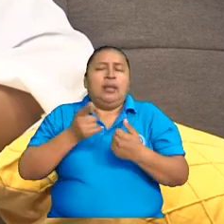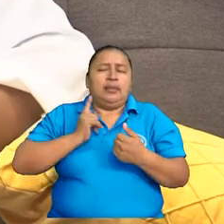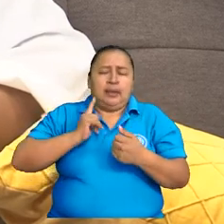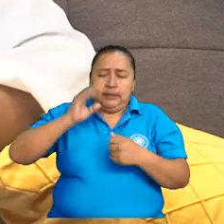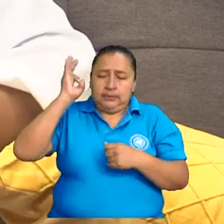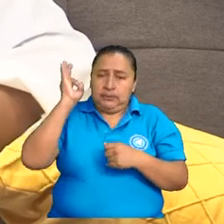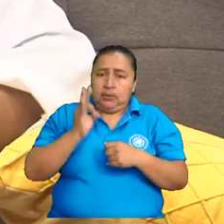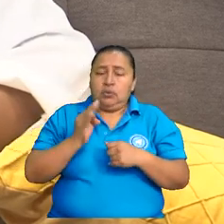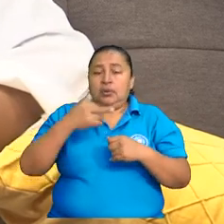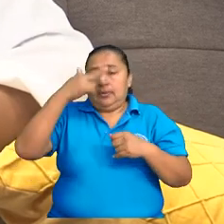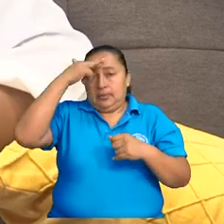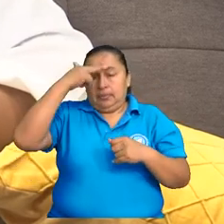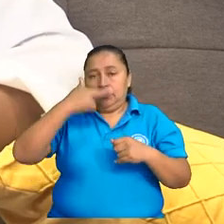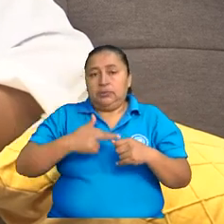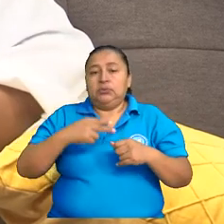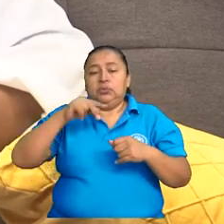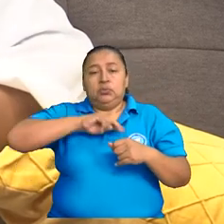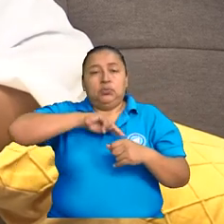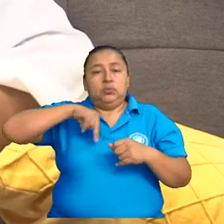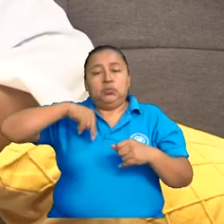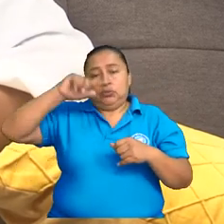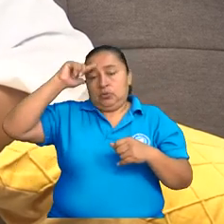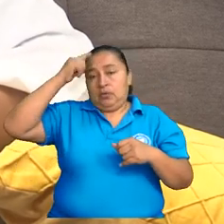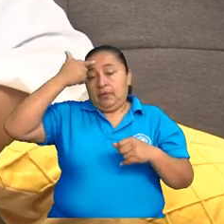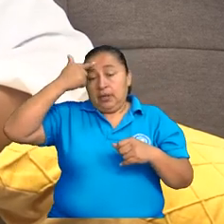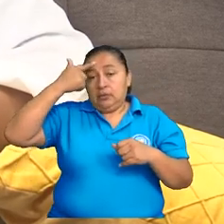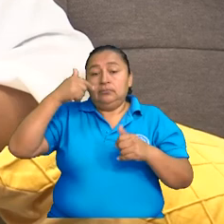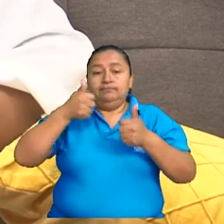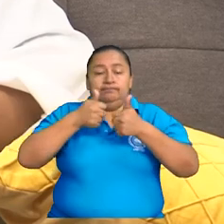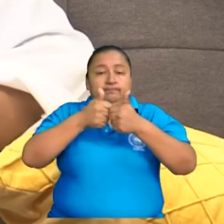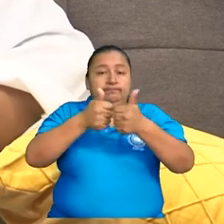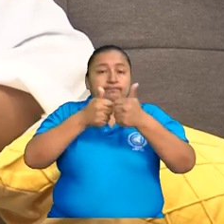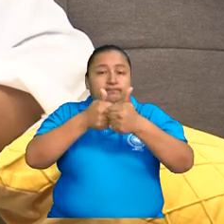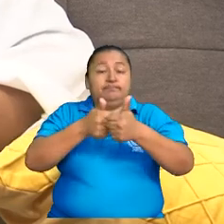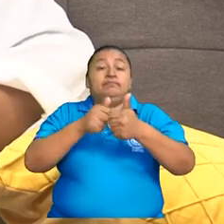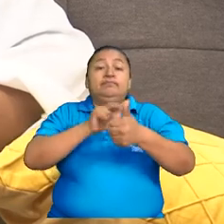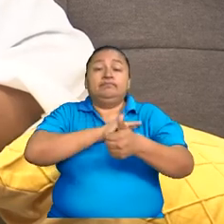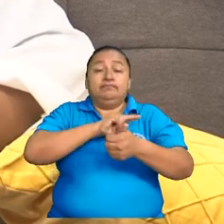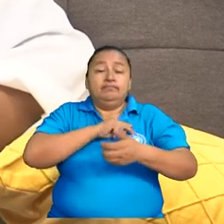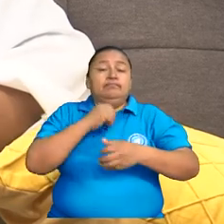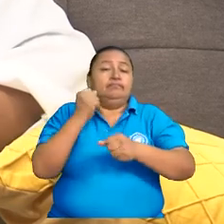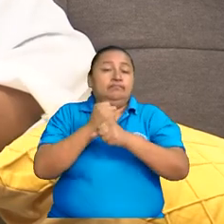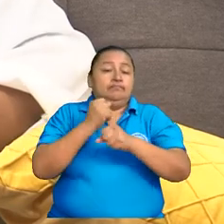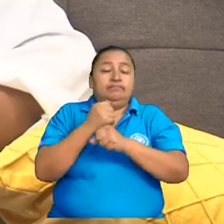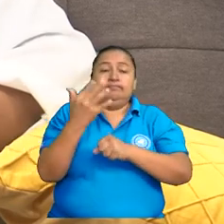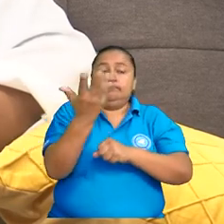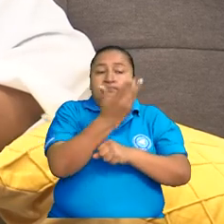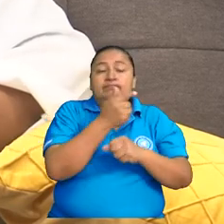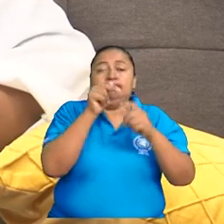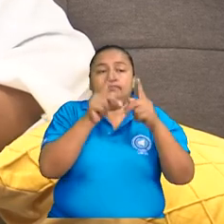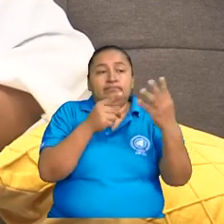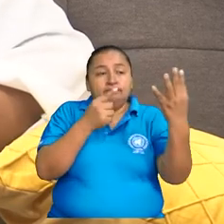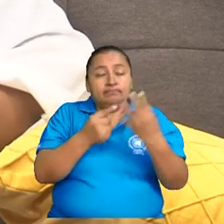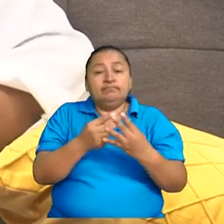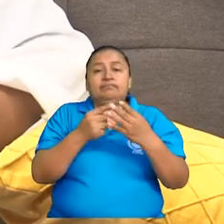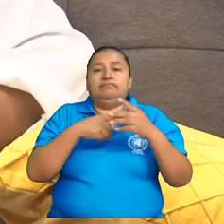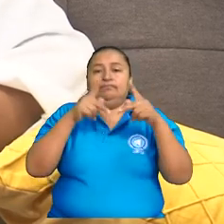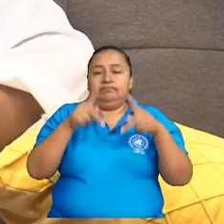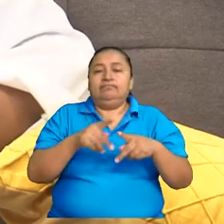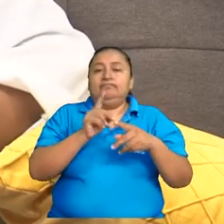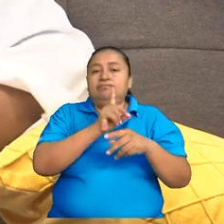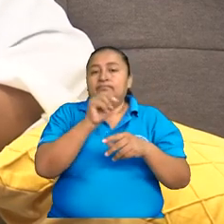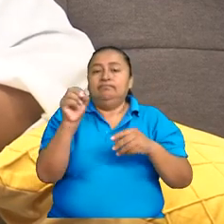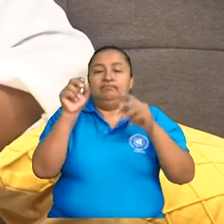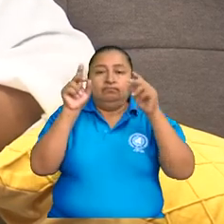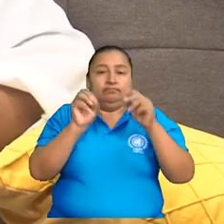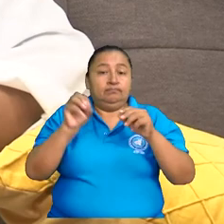seguridad que hay una responsabilidad de nuestro gobierno en dar el seguimiento que compete a todos los casos que se presenten, al 100% de los